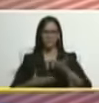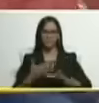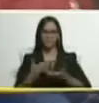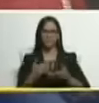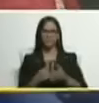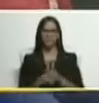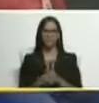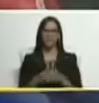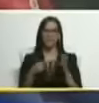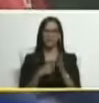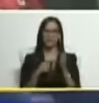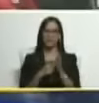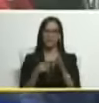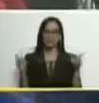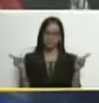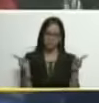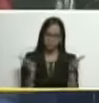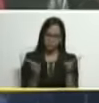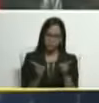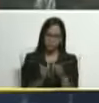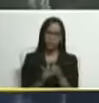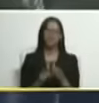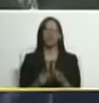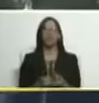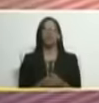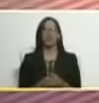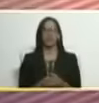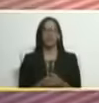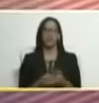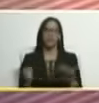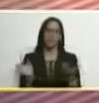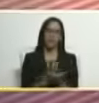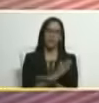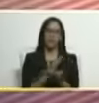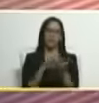inflación inducida, de derrota de la guerra económica.